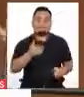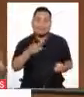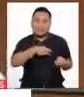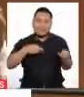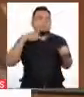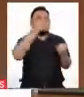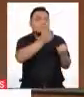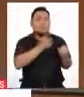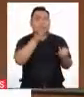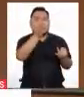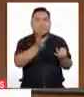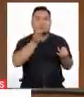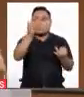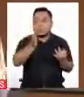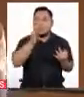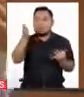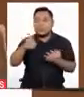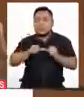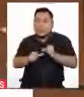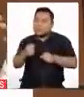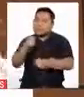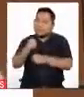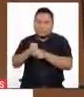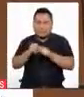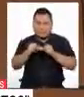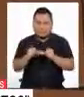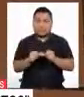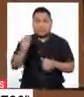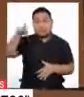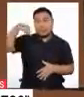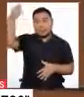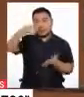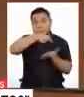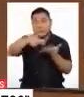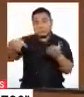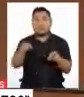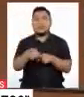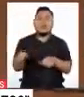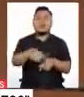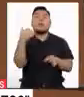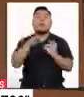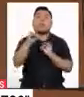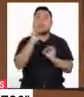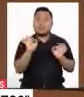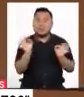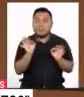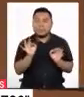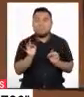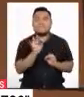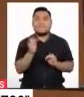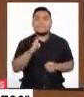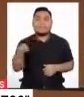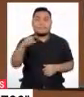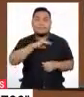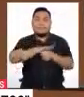trabajando intensamente. A partir de la próxima semana, vamos a ir también a las otras regiones, que todavía no tienen este